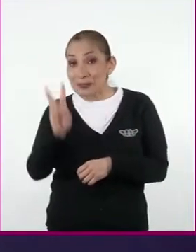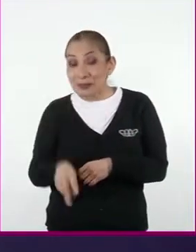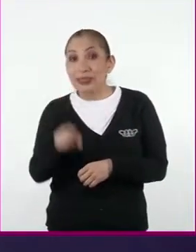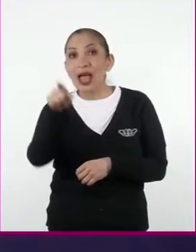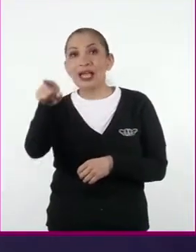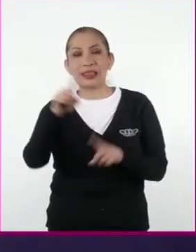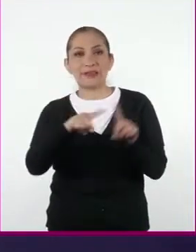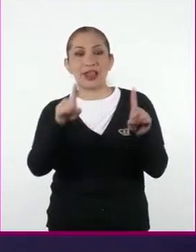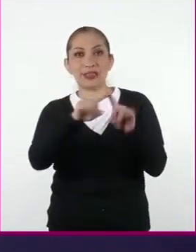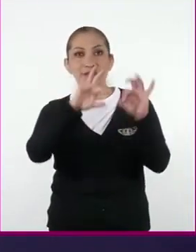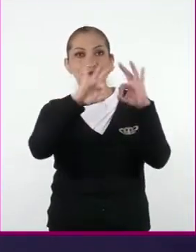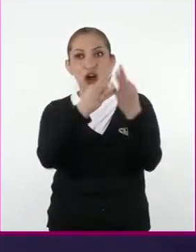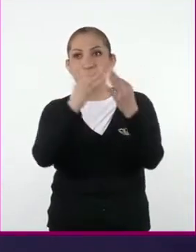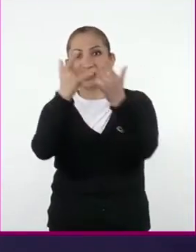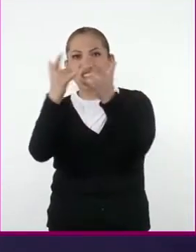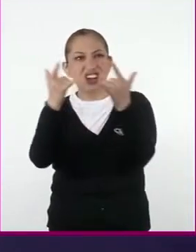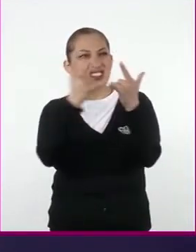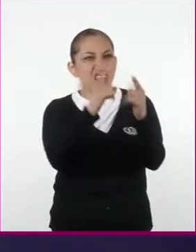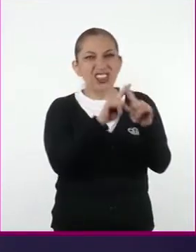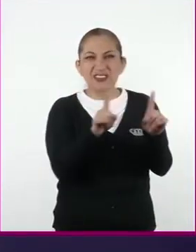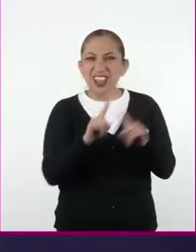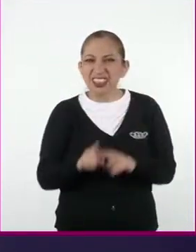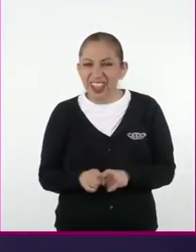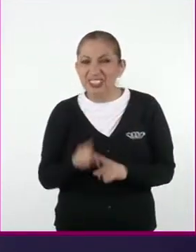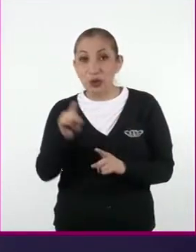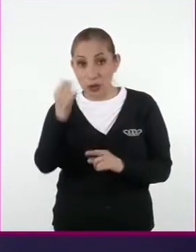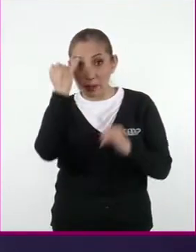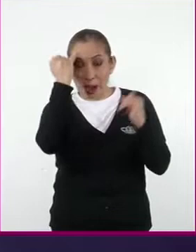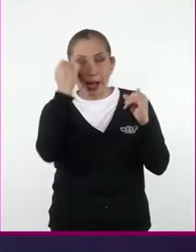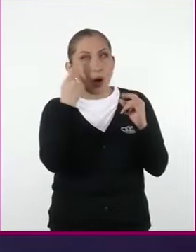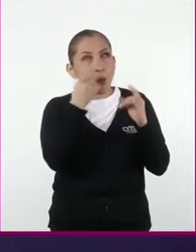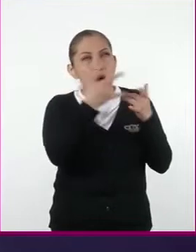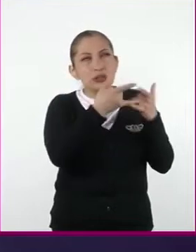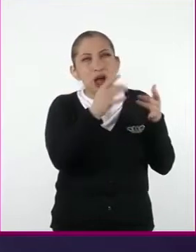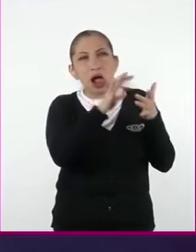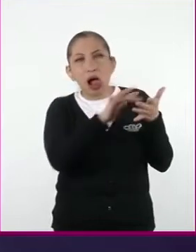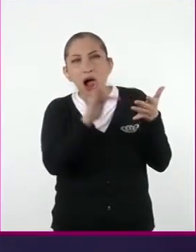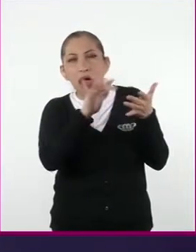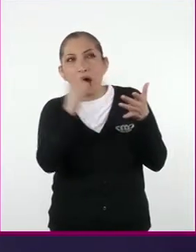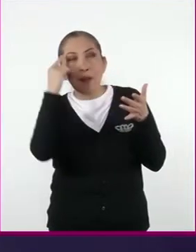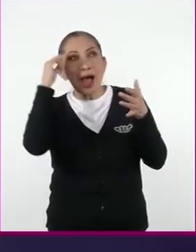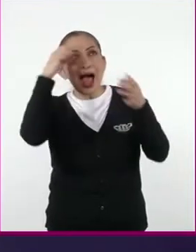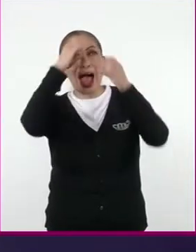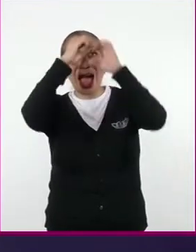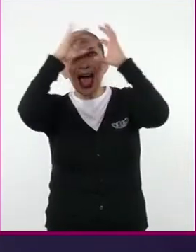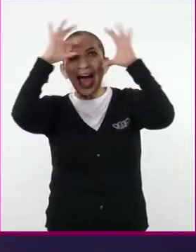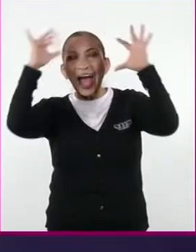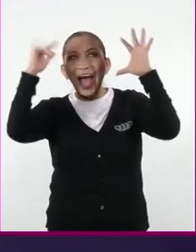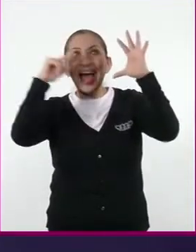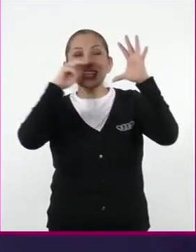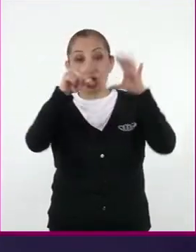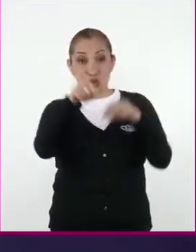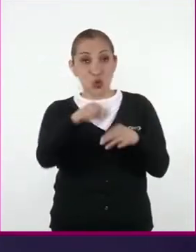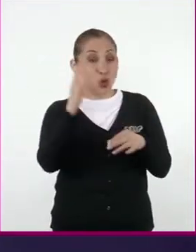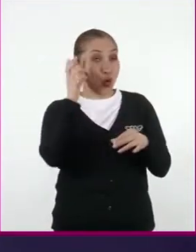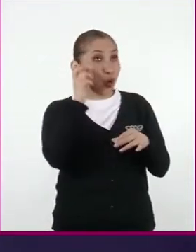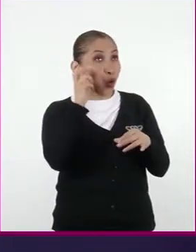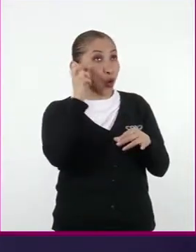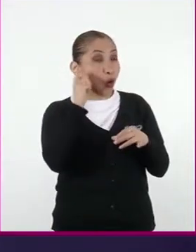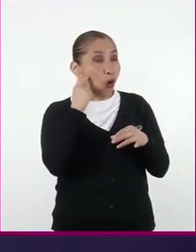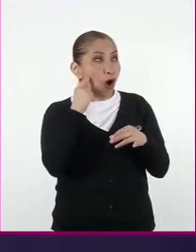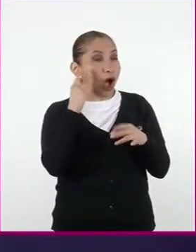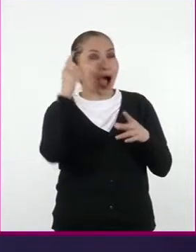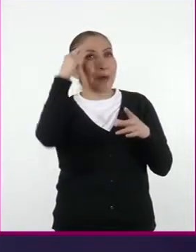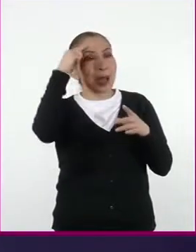muchas versiones. ¿Te fuiste imaginando a los personajes conforme íbamos leyendo? Sí, mientras usted leía, en mi cabeza se